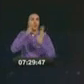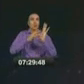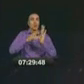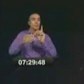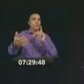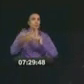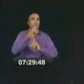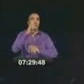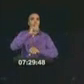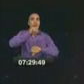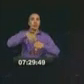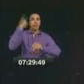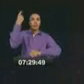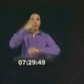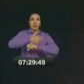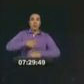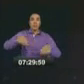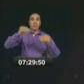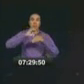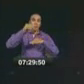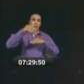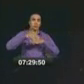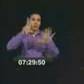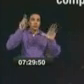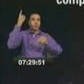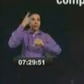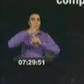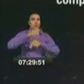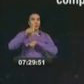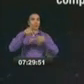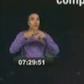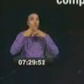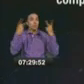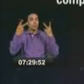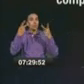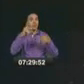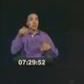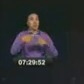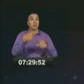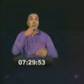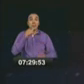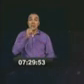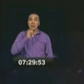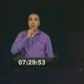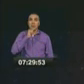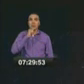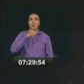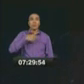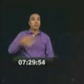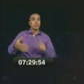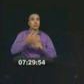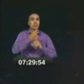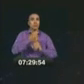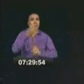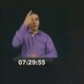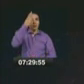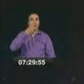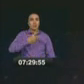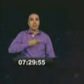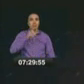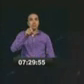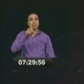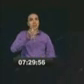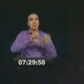a razón de 1 hora diaria adicional durante 8 días en el sector público. Mientras que en el sector privado la recuperación será como lo